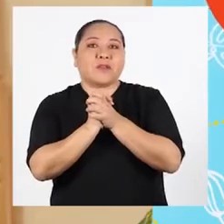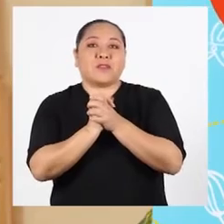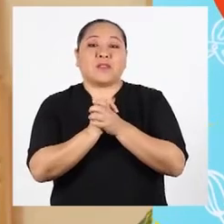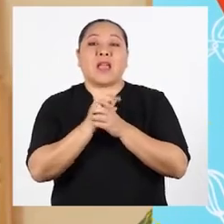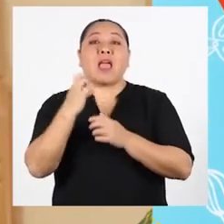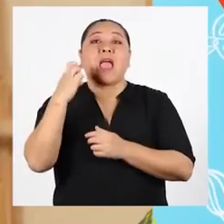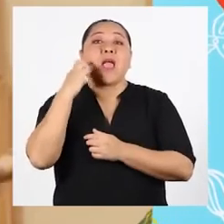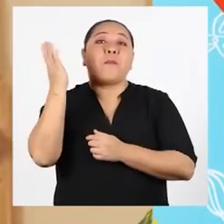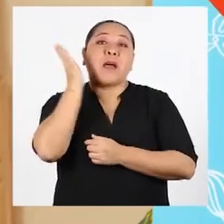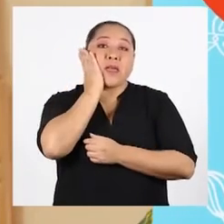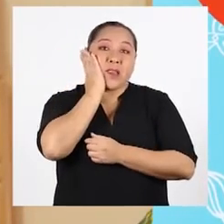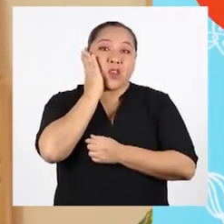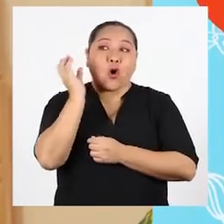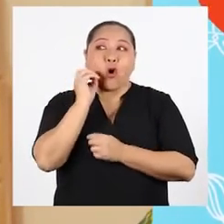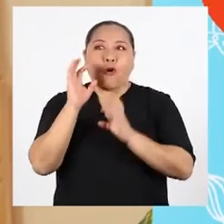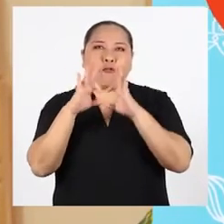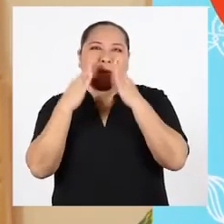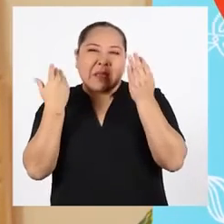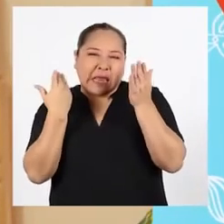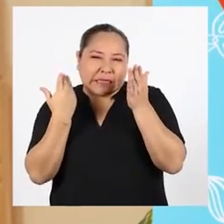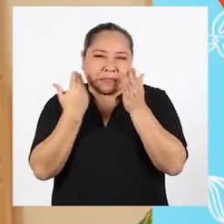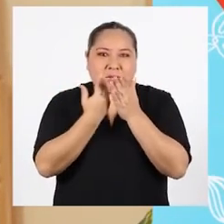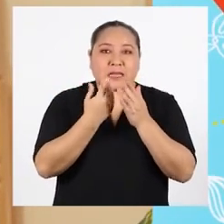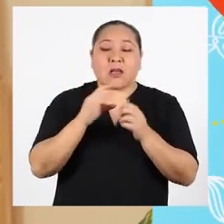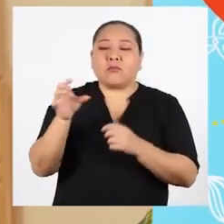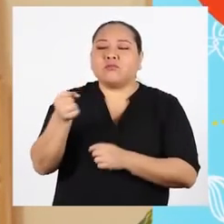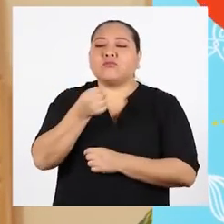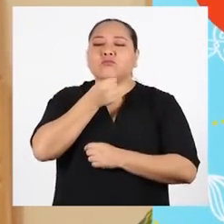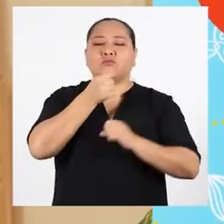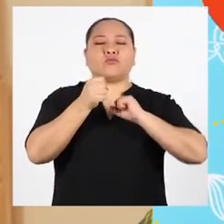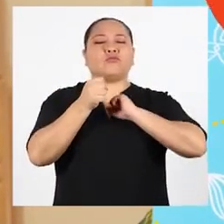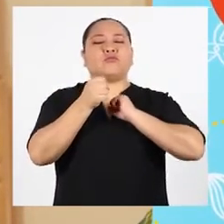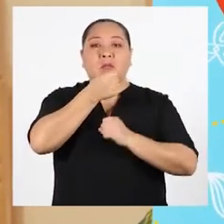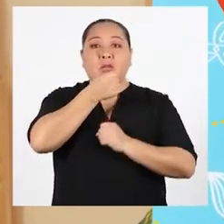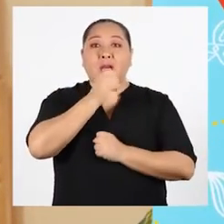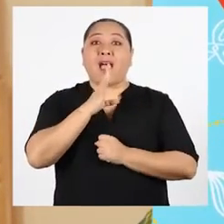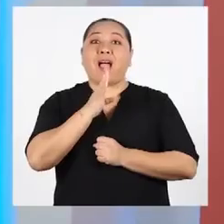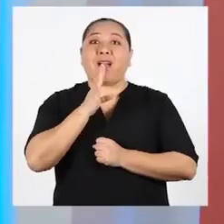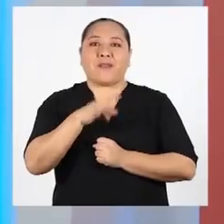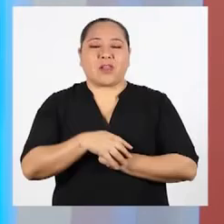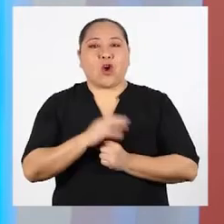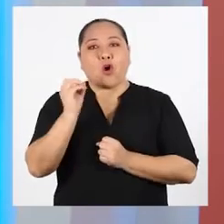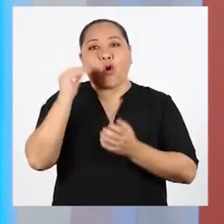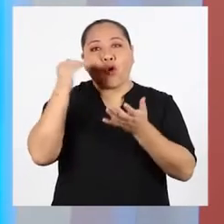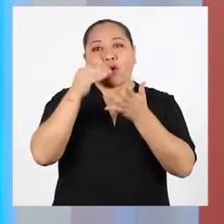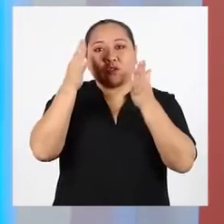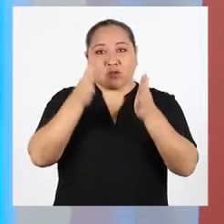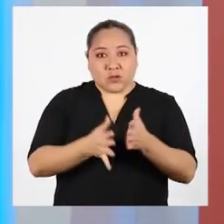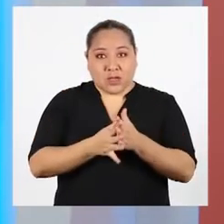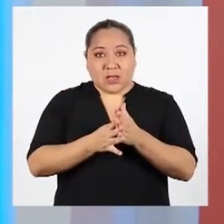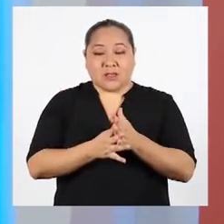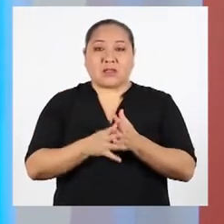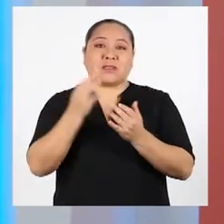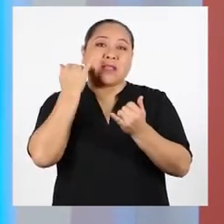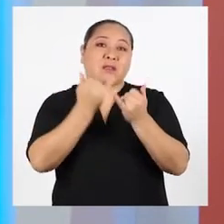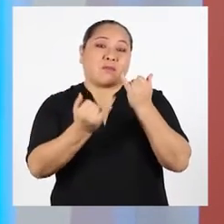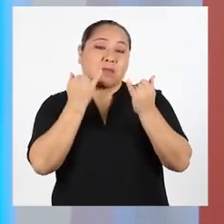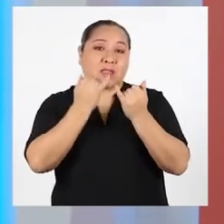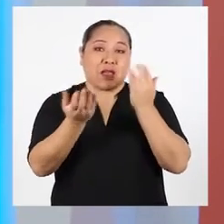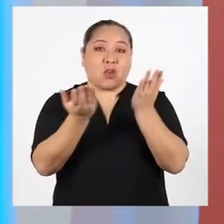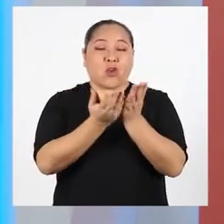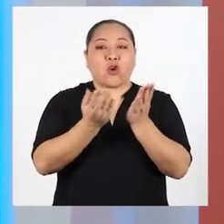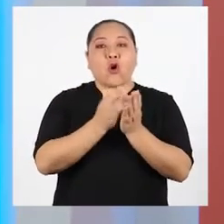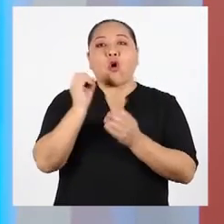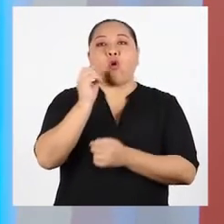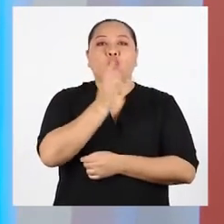el padrino o algún familiar bien cercano toma la palabra y da un discurso. O cuando los estudiantes se gradúan del colegio